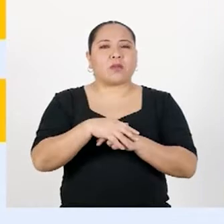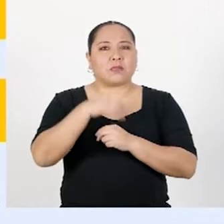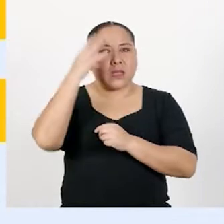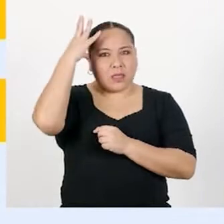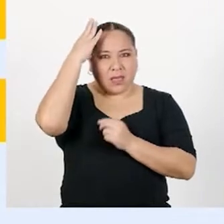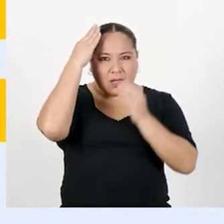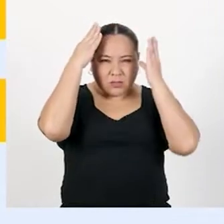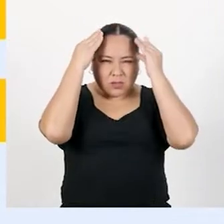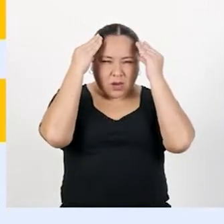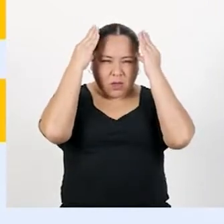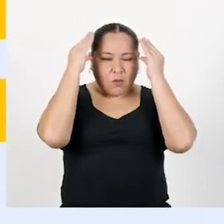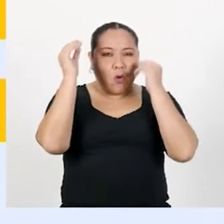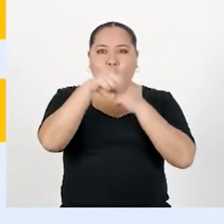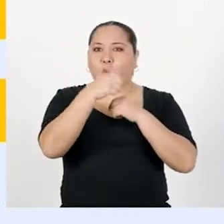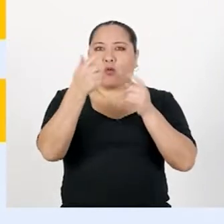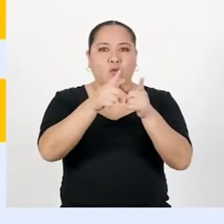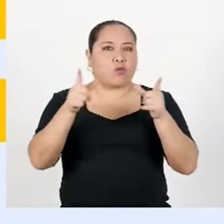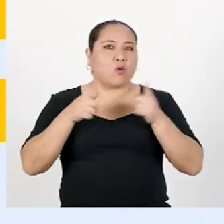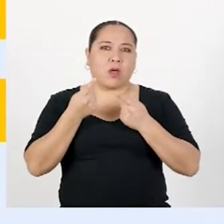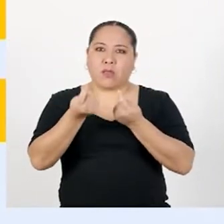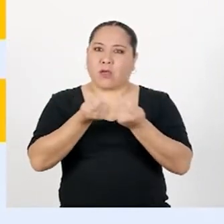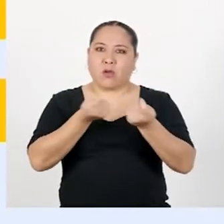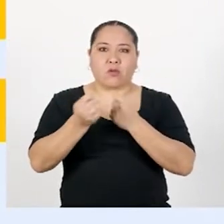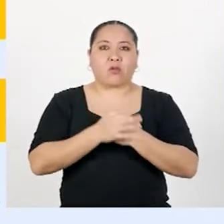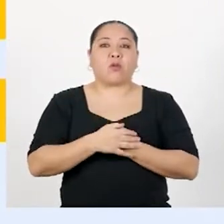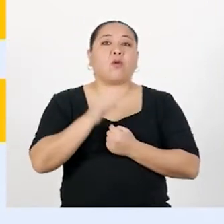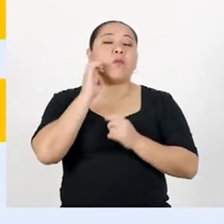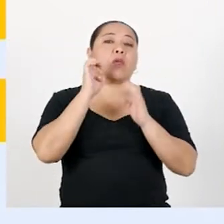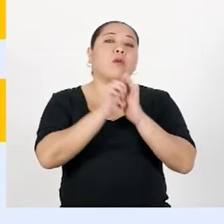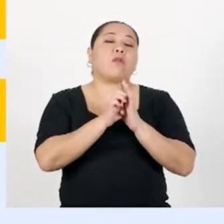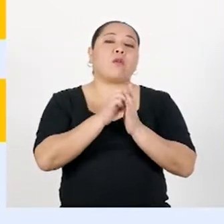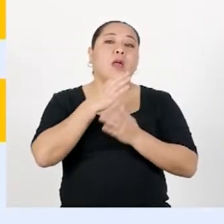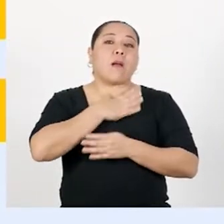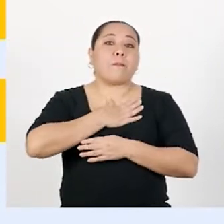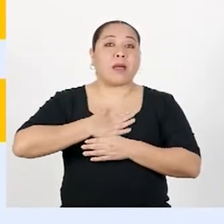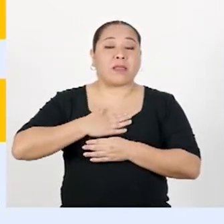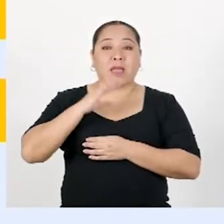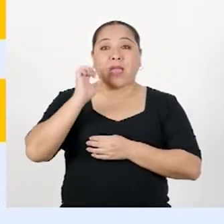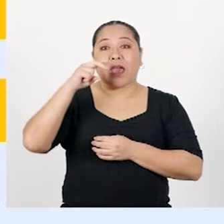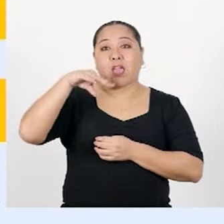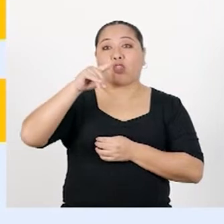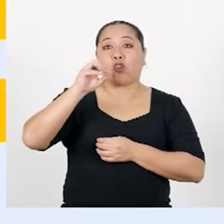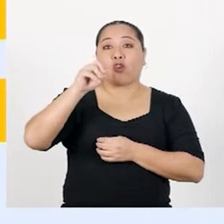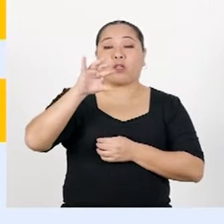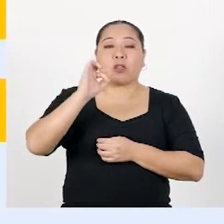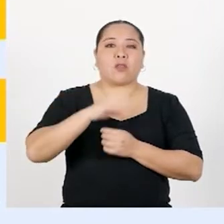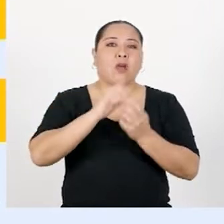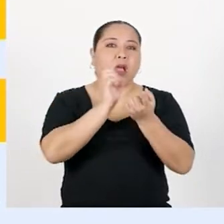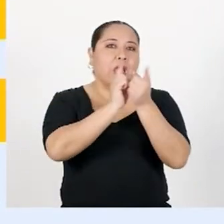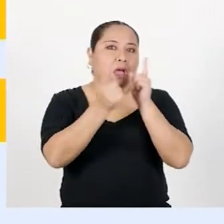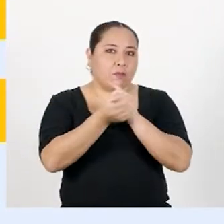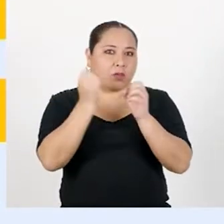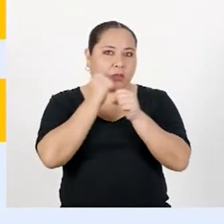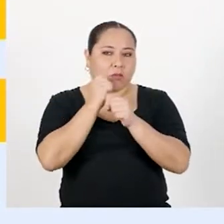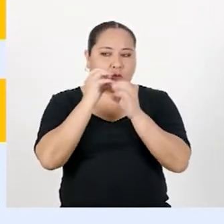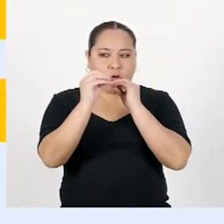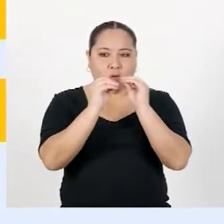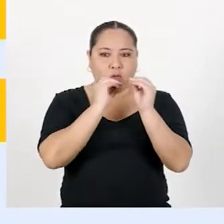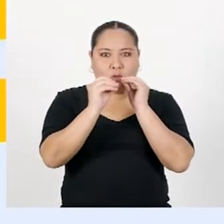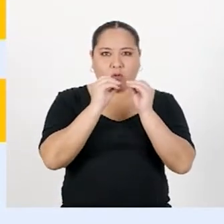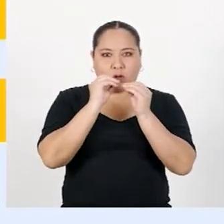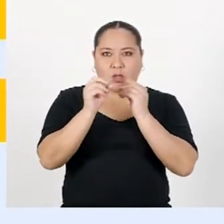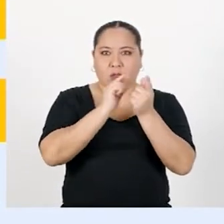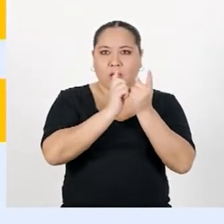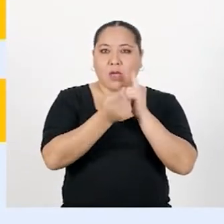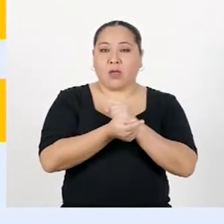del cerebro u otro centro de control, como el sistema endocrino, y cambian su función para corregir